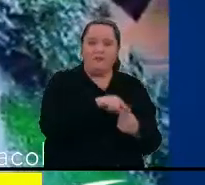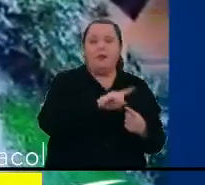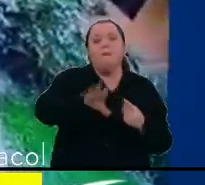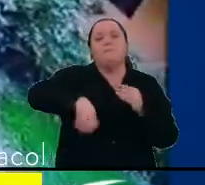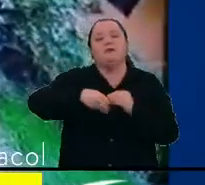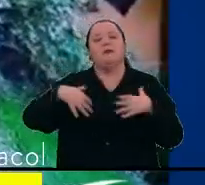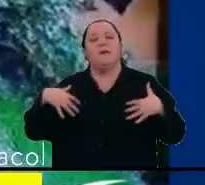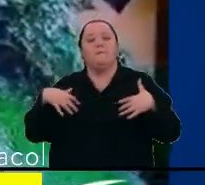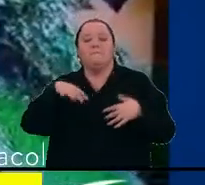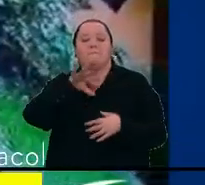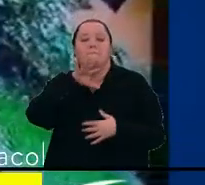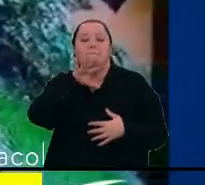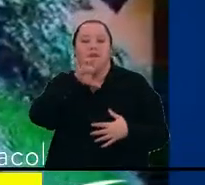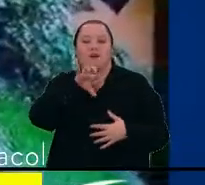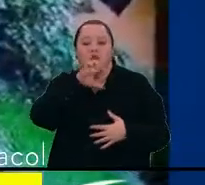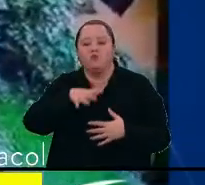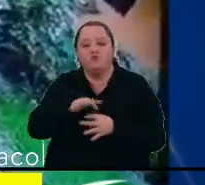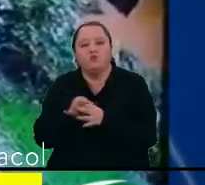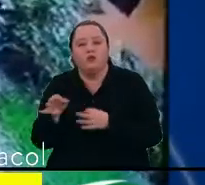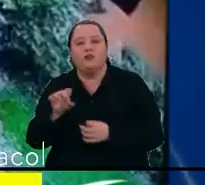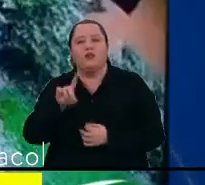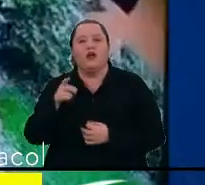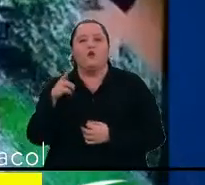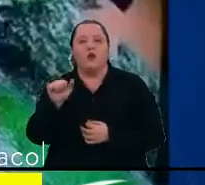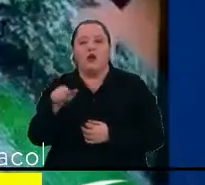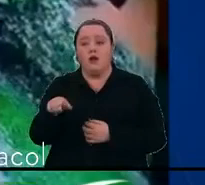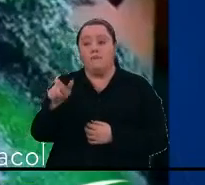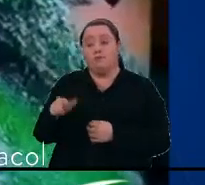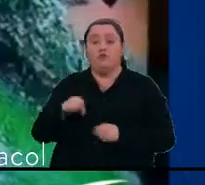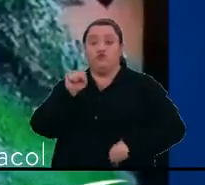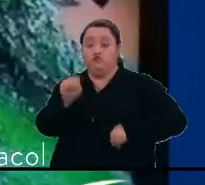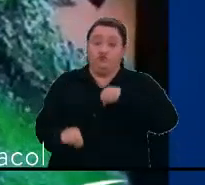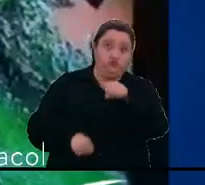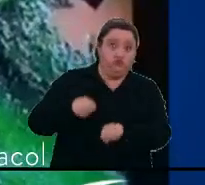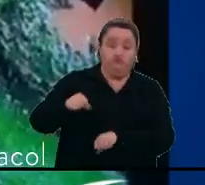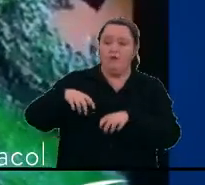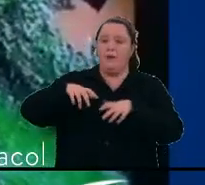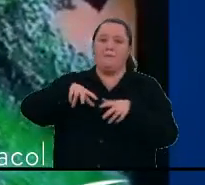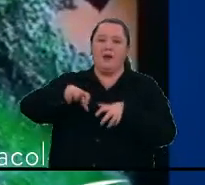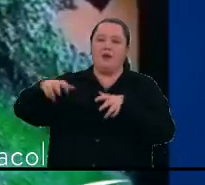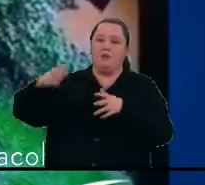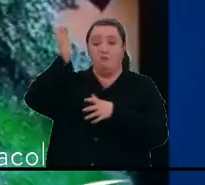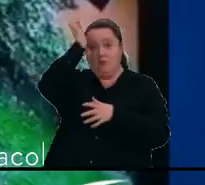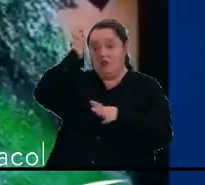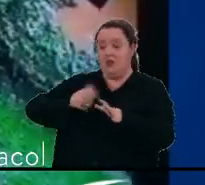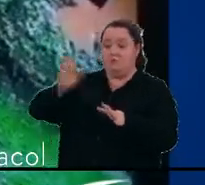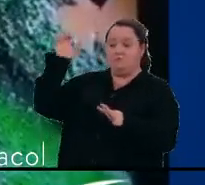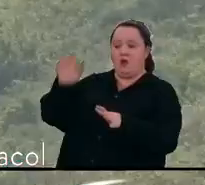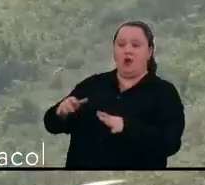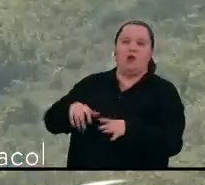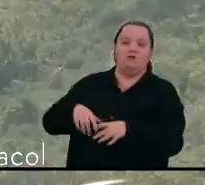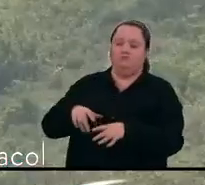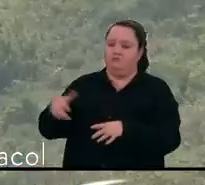un perro que murió hace pocos días en el municipio de dagua cuando un ciclista lo golpeó con una piedra